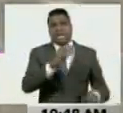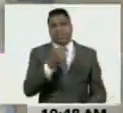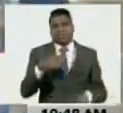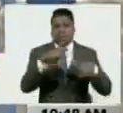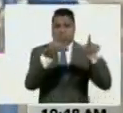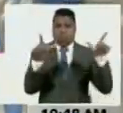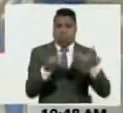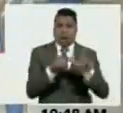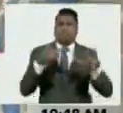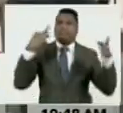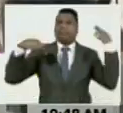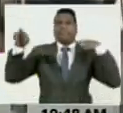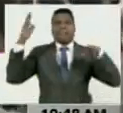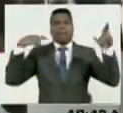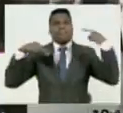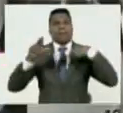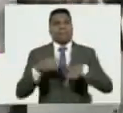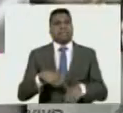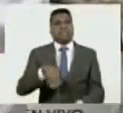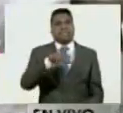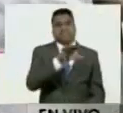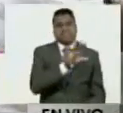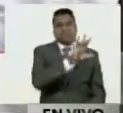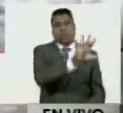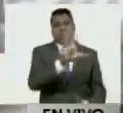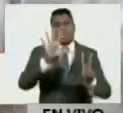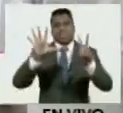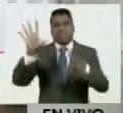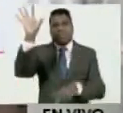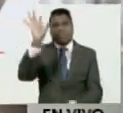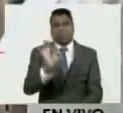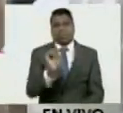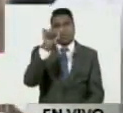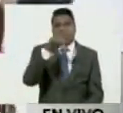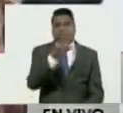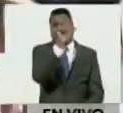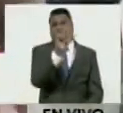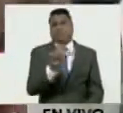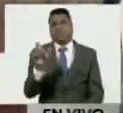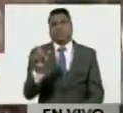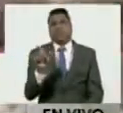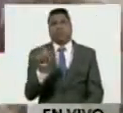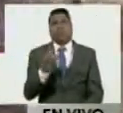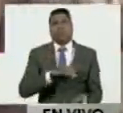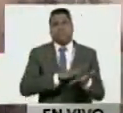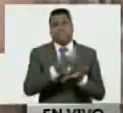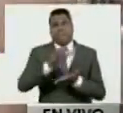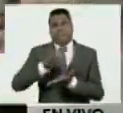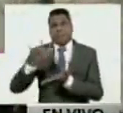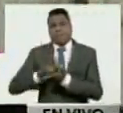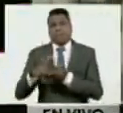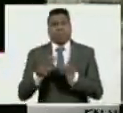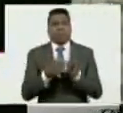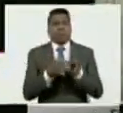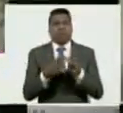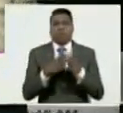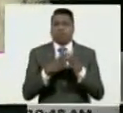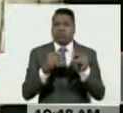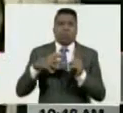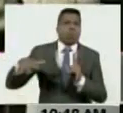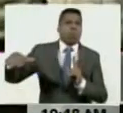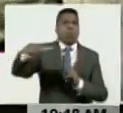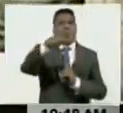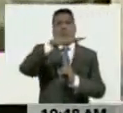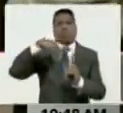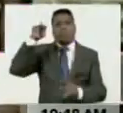destinos turísticos fue el 57% de estas personas que se movilizaron a lo largo y ancho del territorio, así